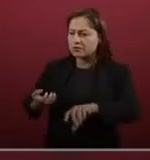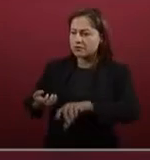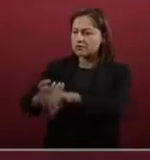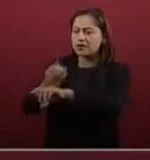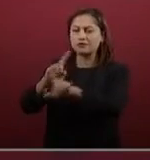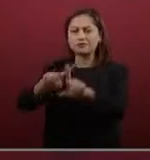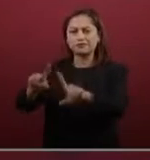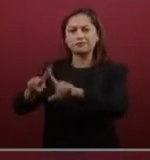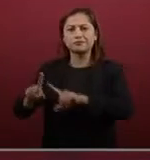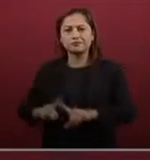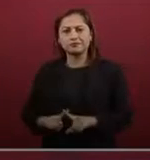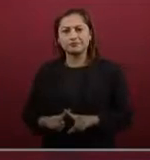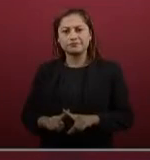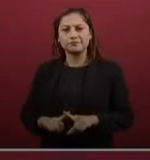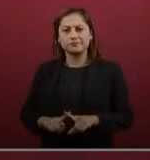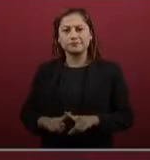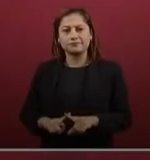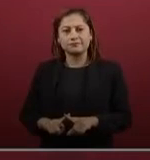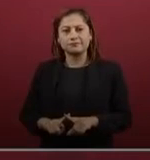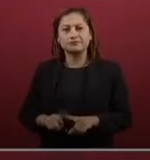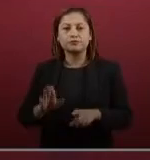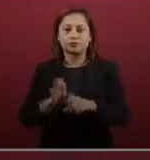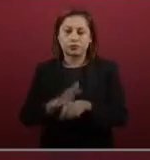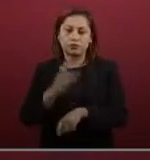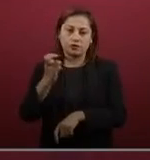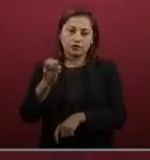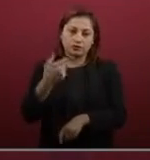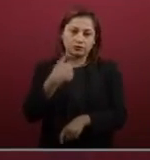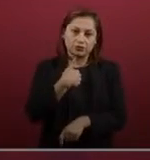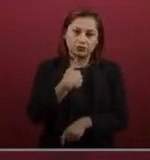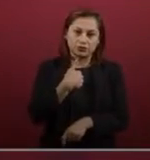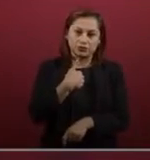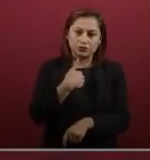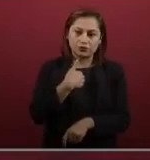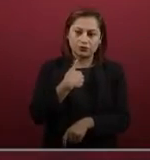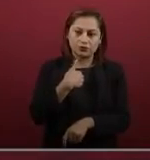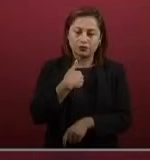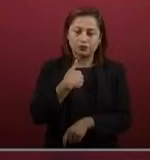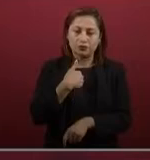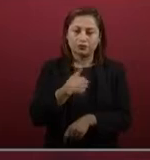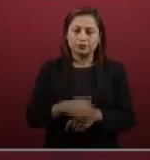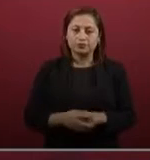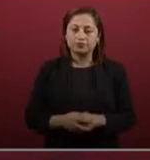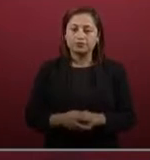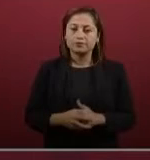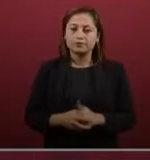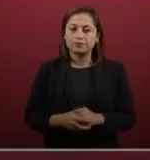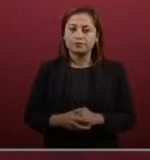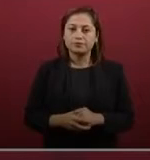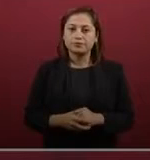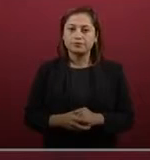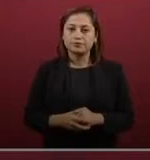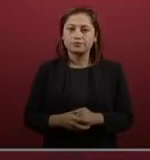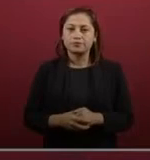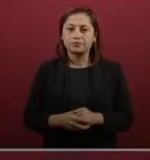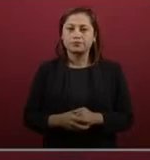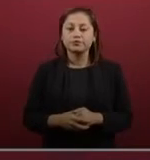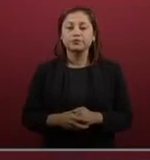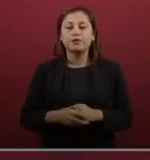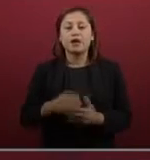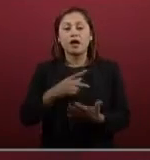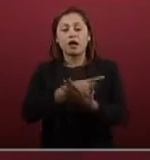Y esta también es una razón por la que no voy a dejar de lado el plan de